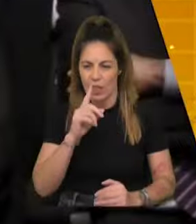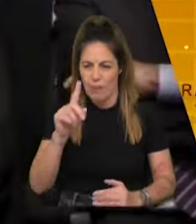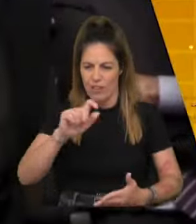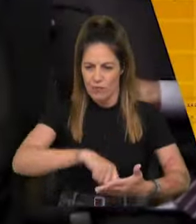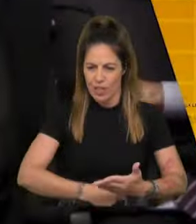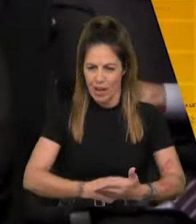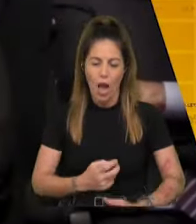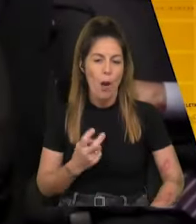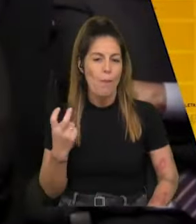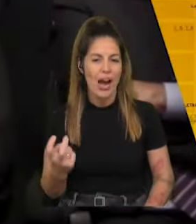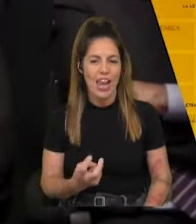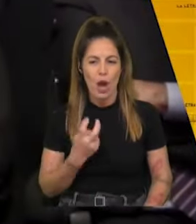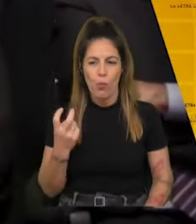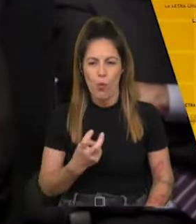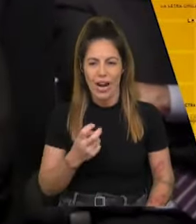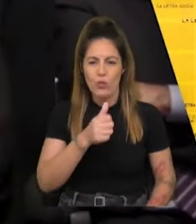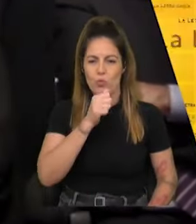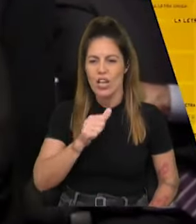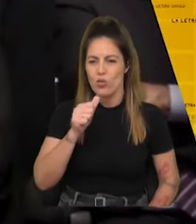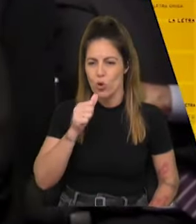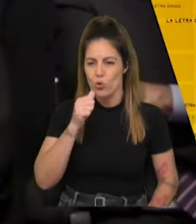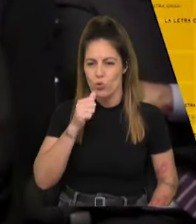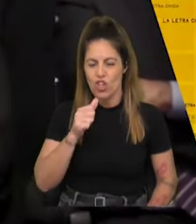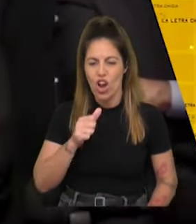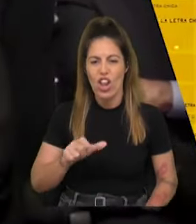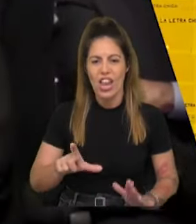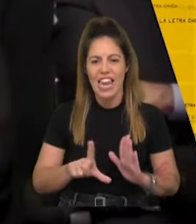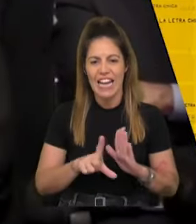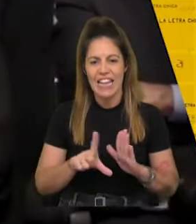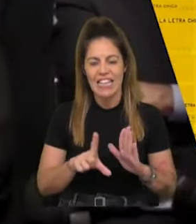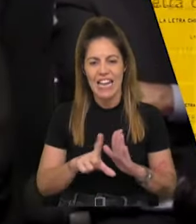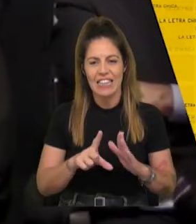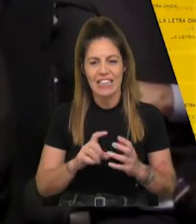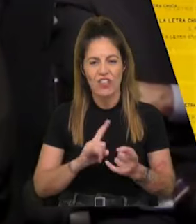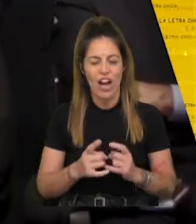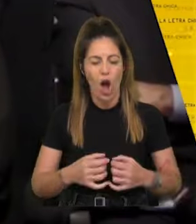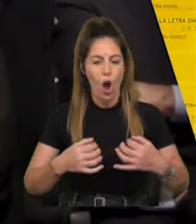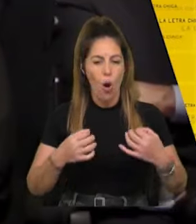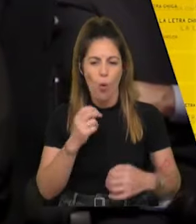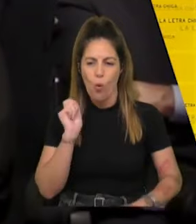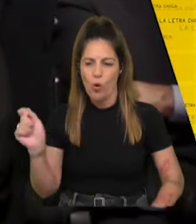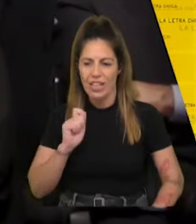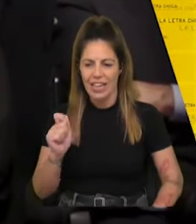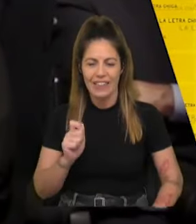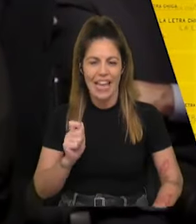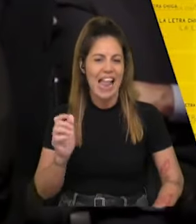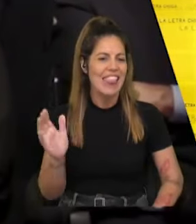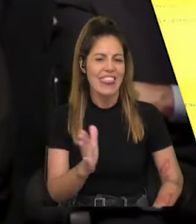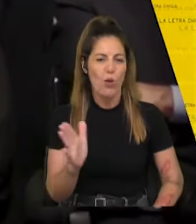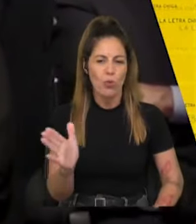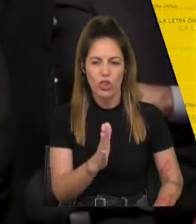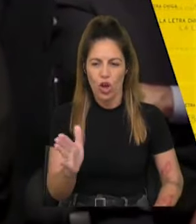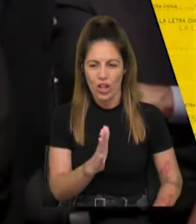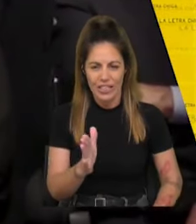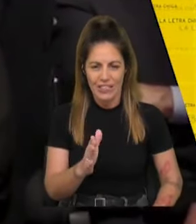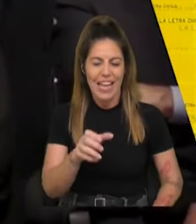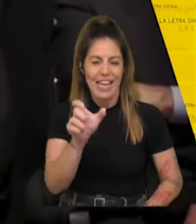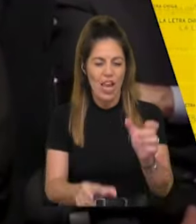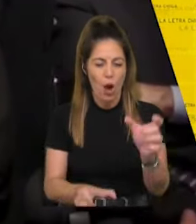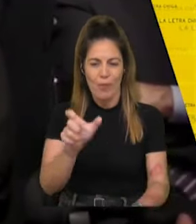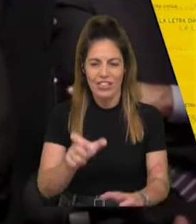para buscar una solución legislativa urgente para los deudores irrecuperables y las